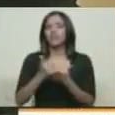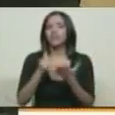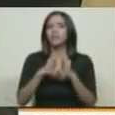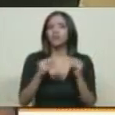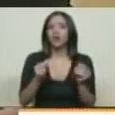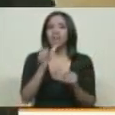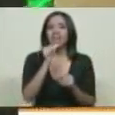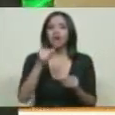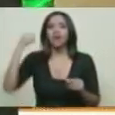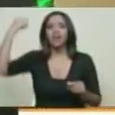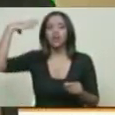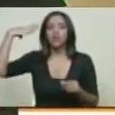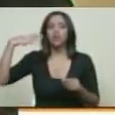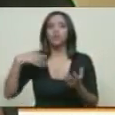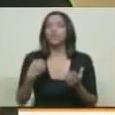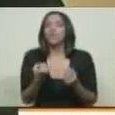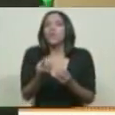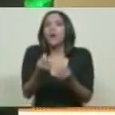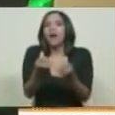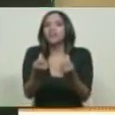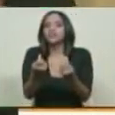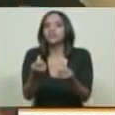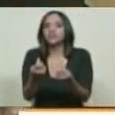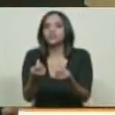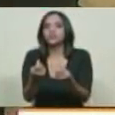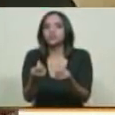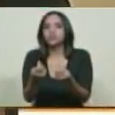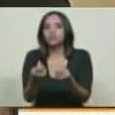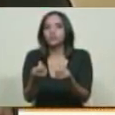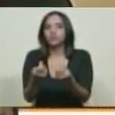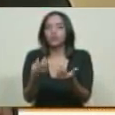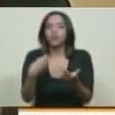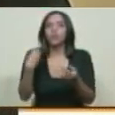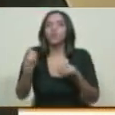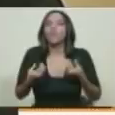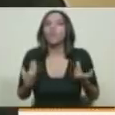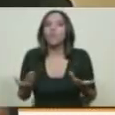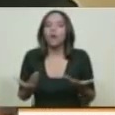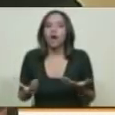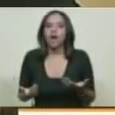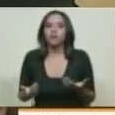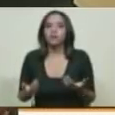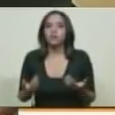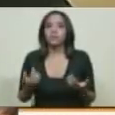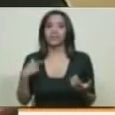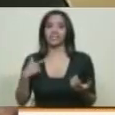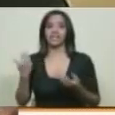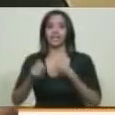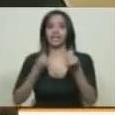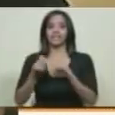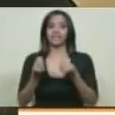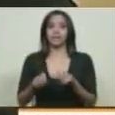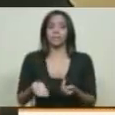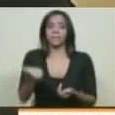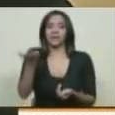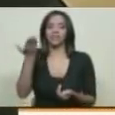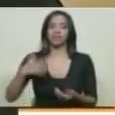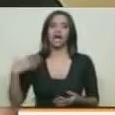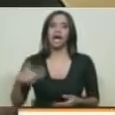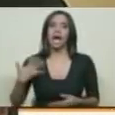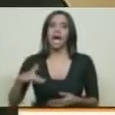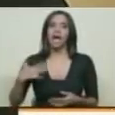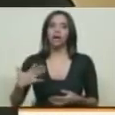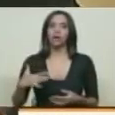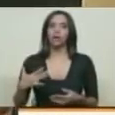la luz, el gas y tal? ¿Cuánto le cuesta? ¿Cuánto le imputa para tener que hacer semejantes cosas contra la gente que son